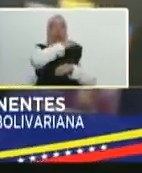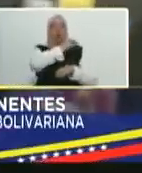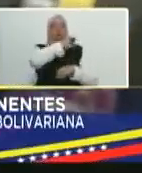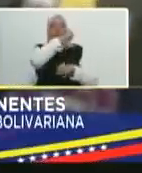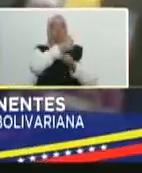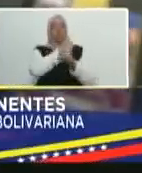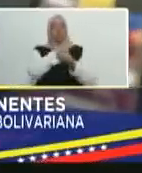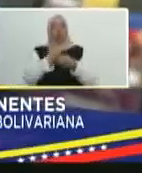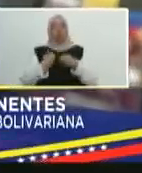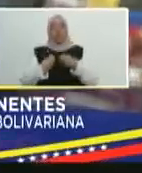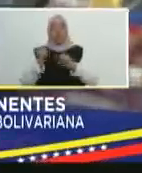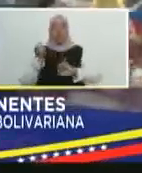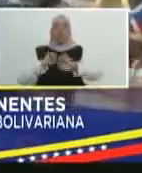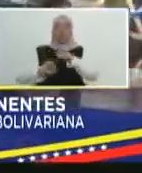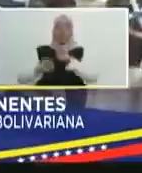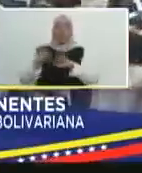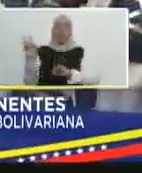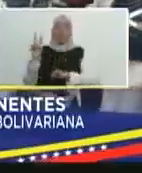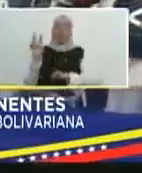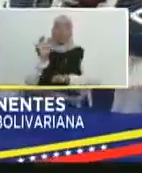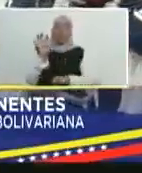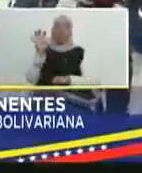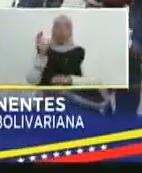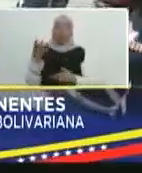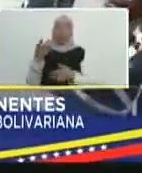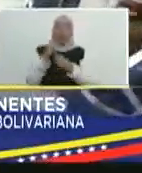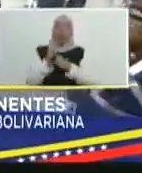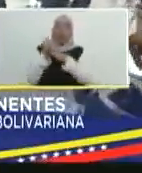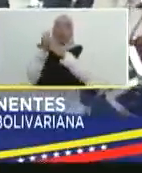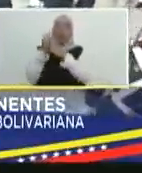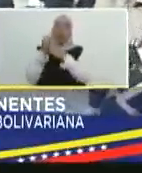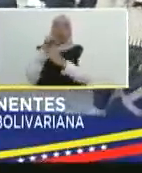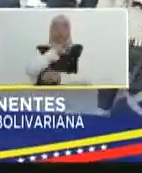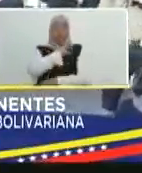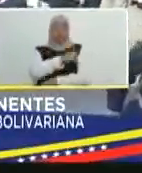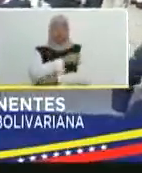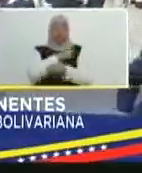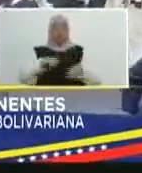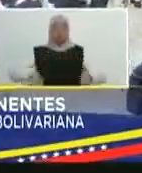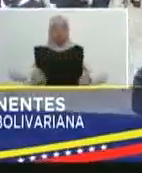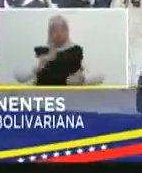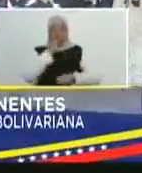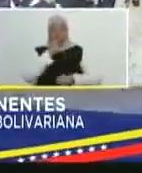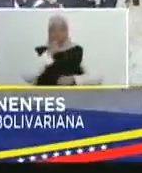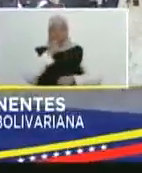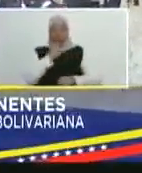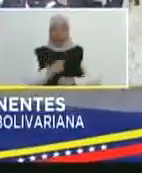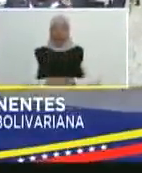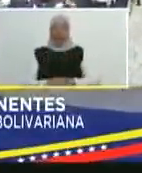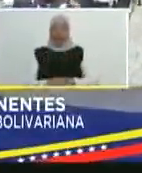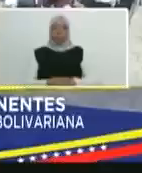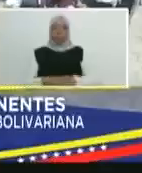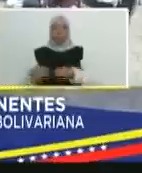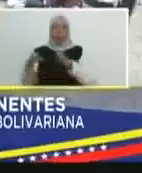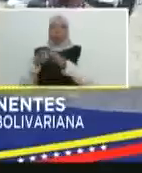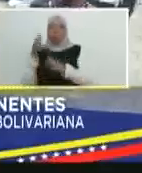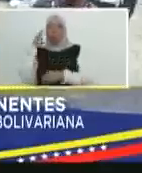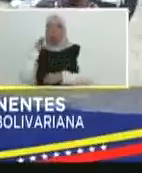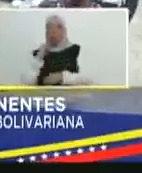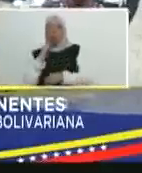de vida para defender a la patria, para ser los líderes de la Fuerza Armada Nacional Bolivariana. Componente Armada